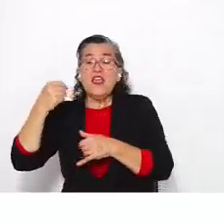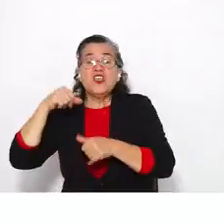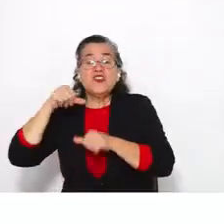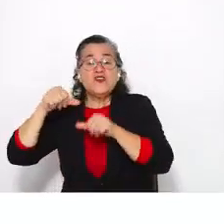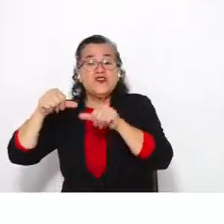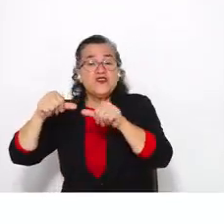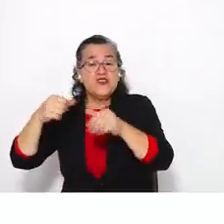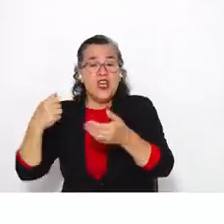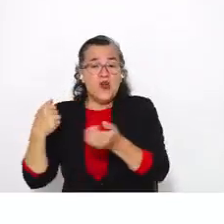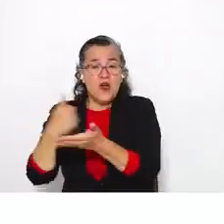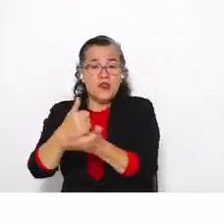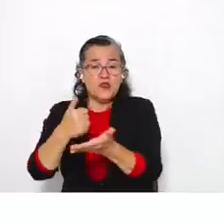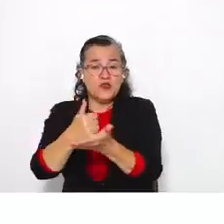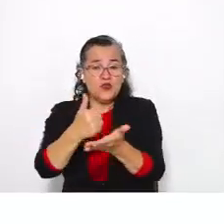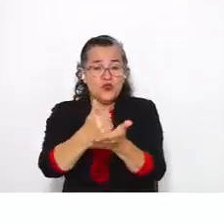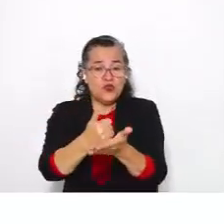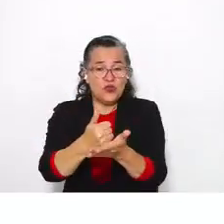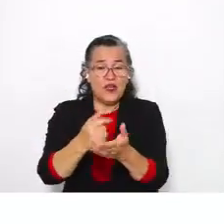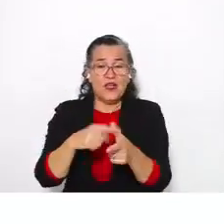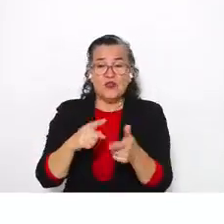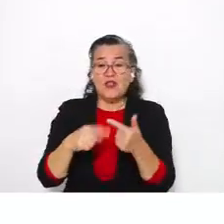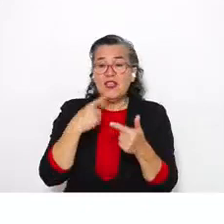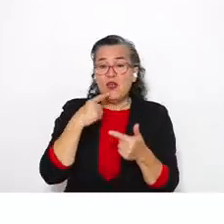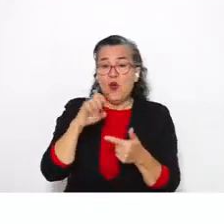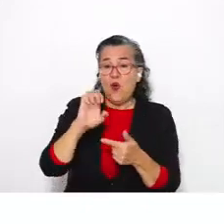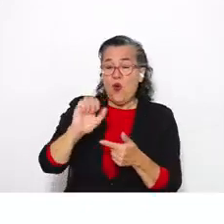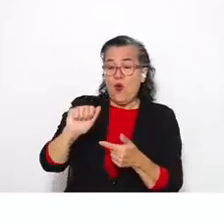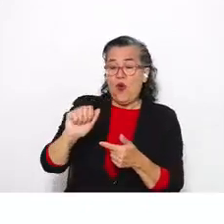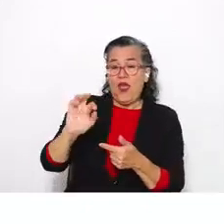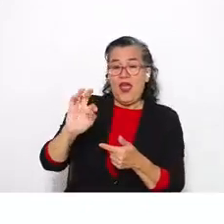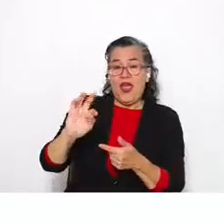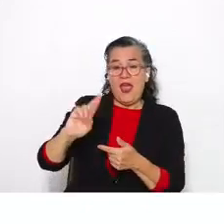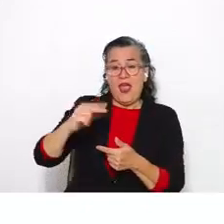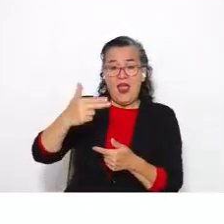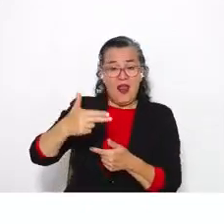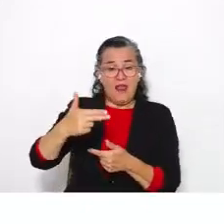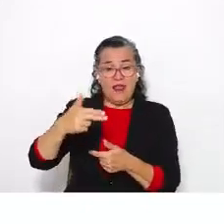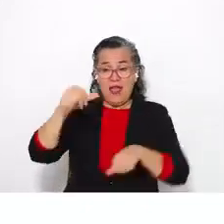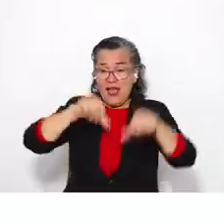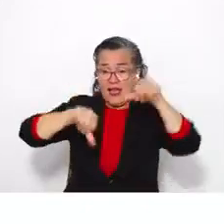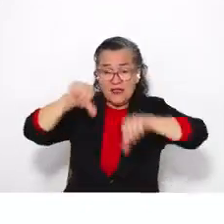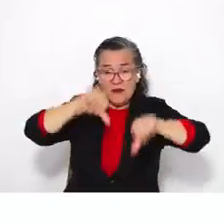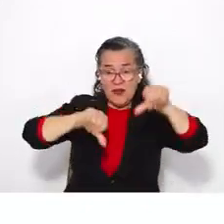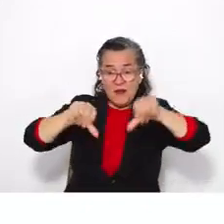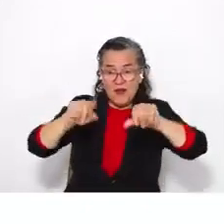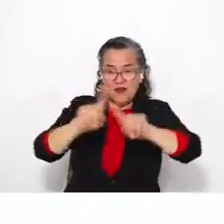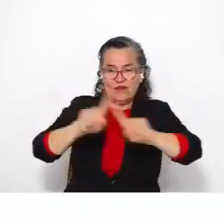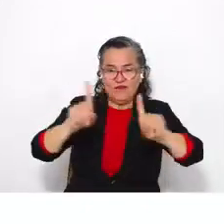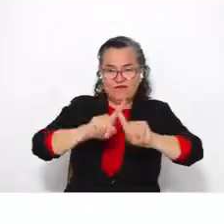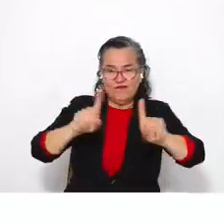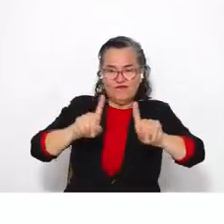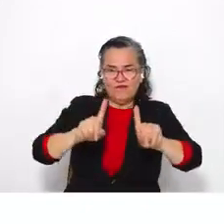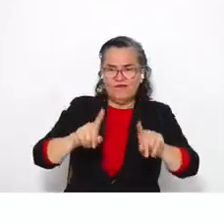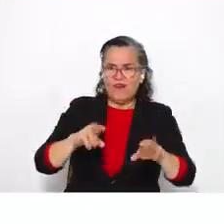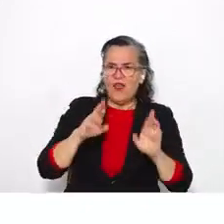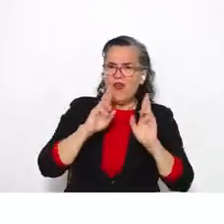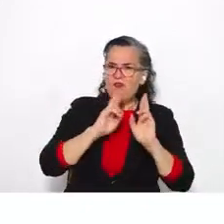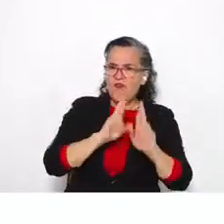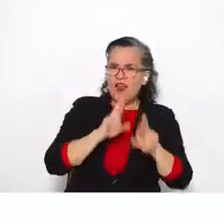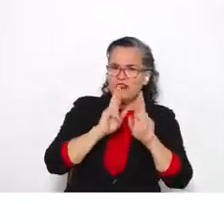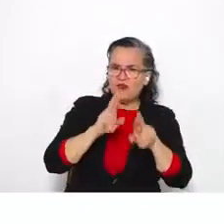bueno, AGERT ya no es un experimento, AGERT ya es, tiene resultados